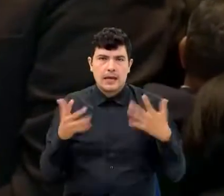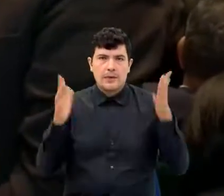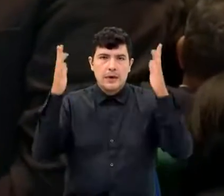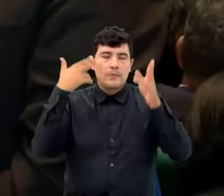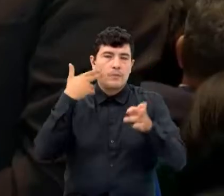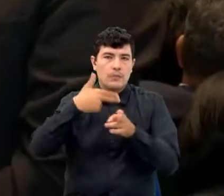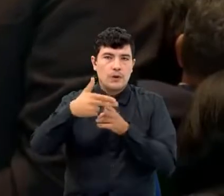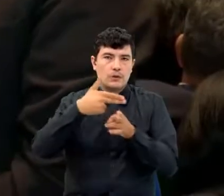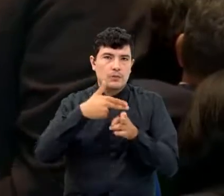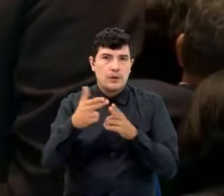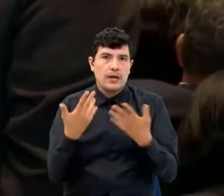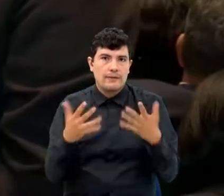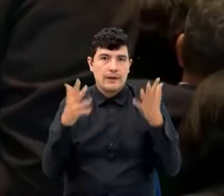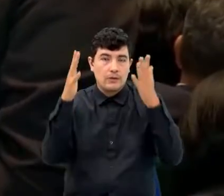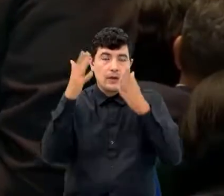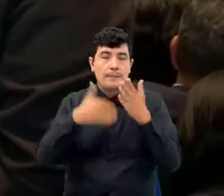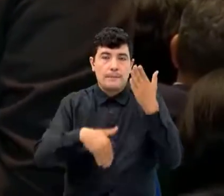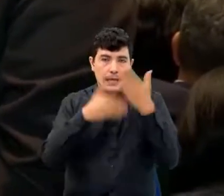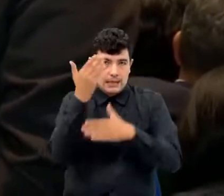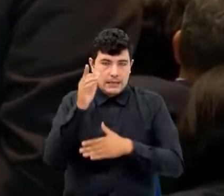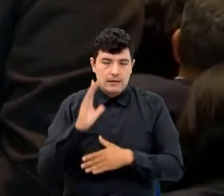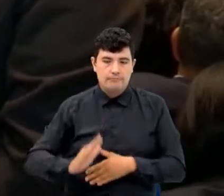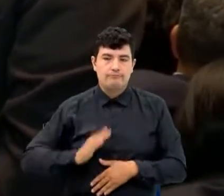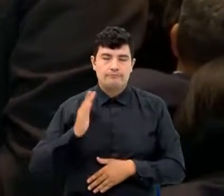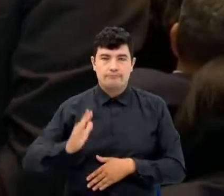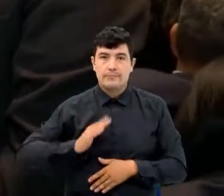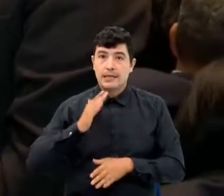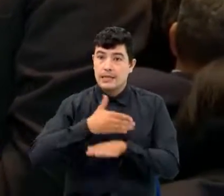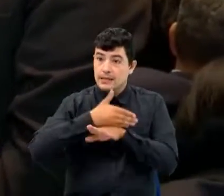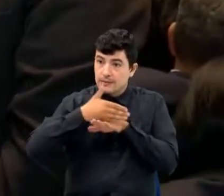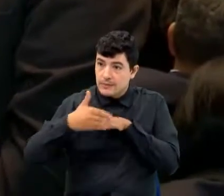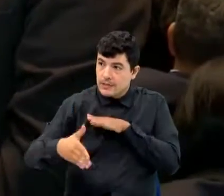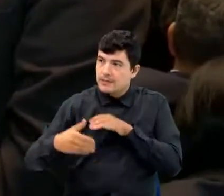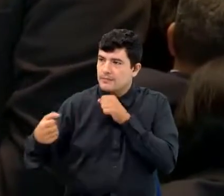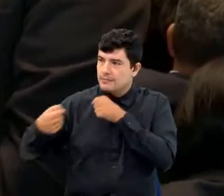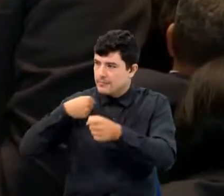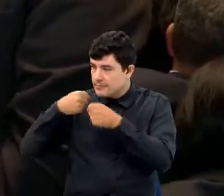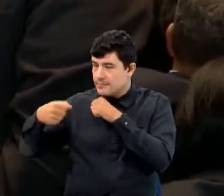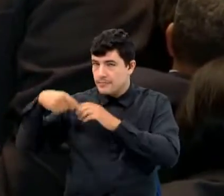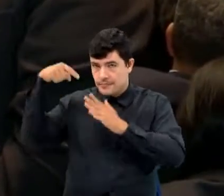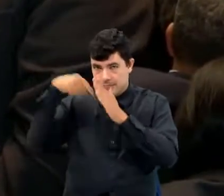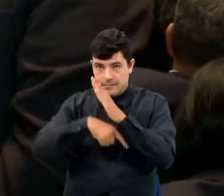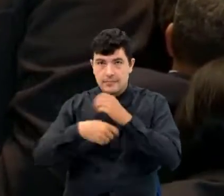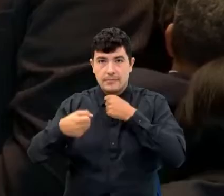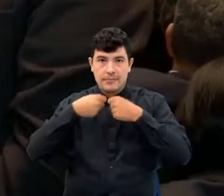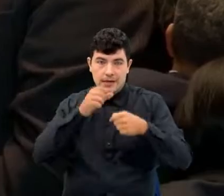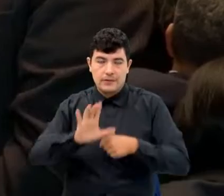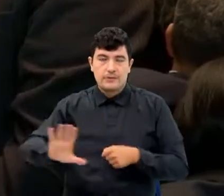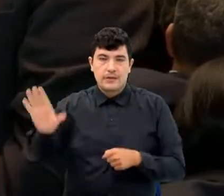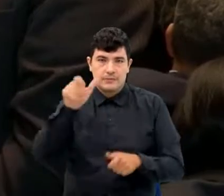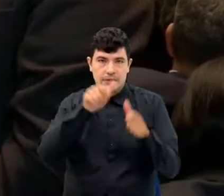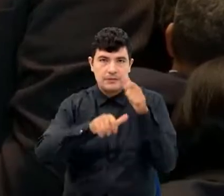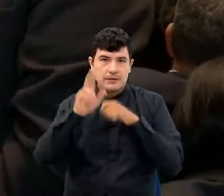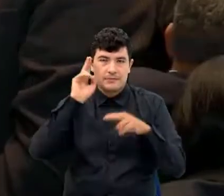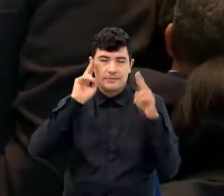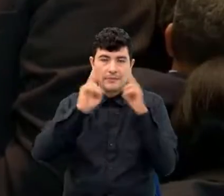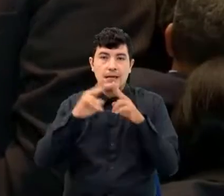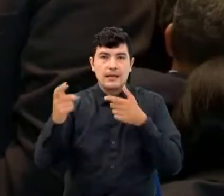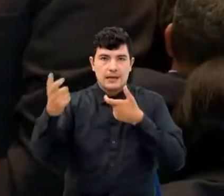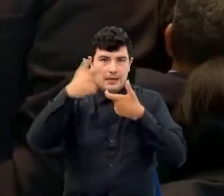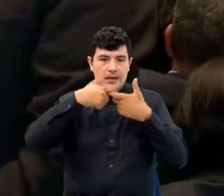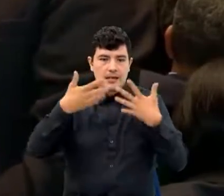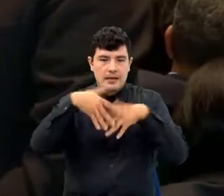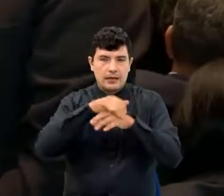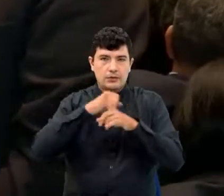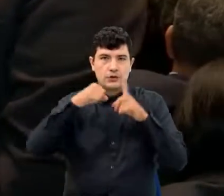minutos iniciará precisamente esta gala, y más adelante estaremos informándole a nuestros seguidores y por supuesto televidentes